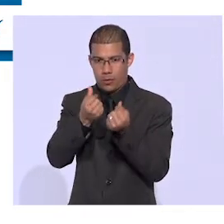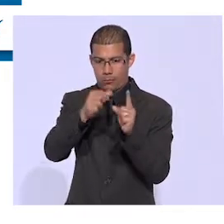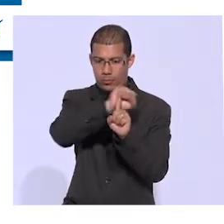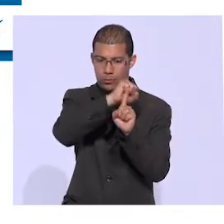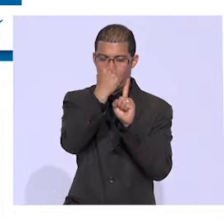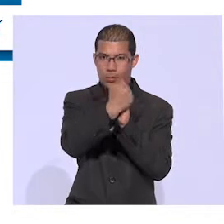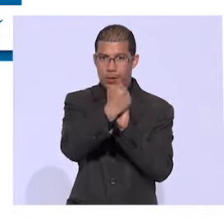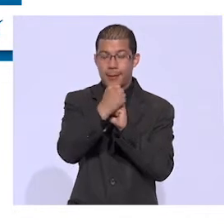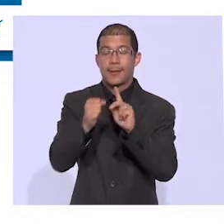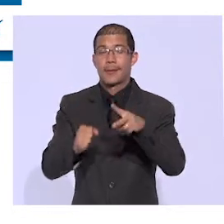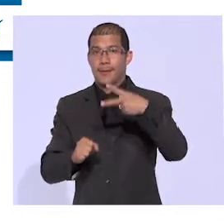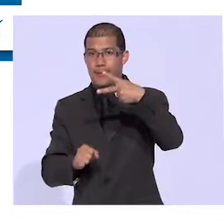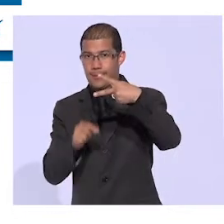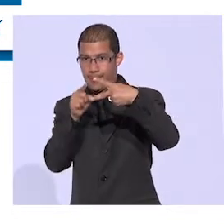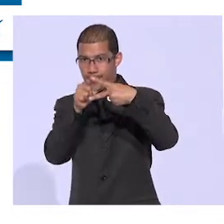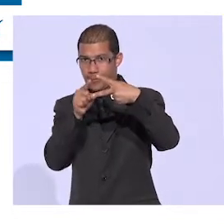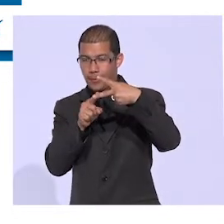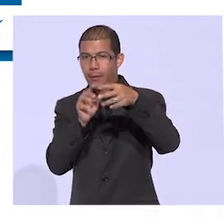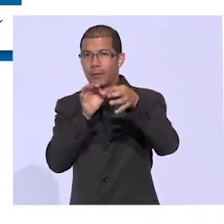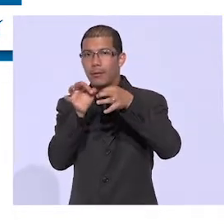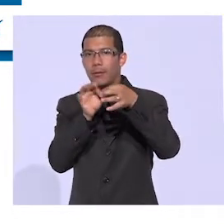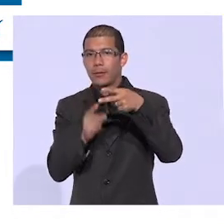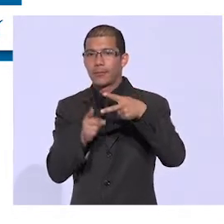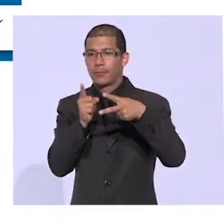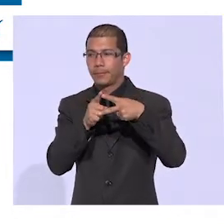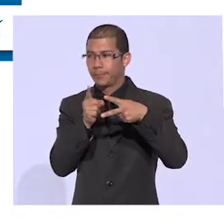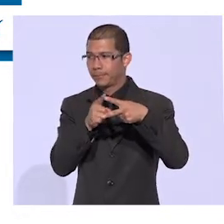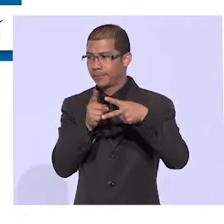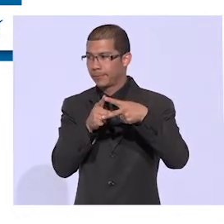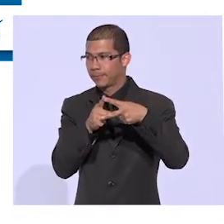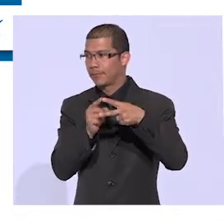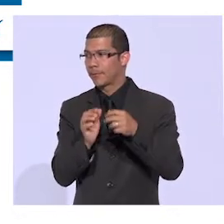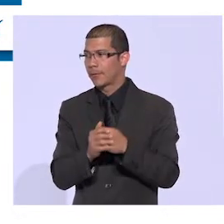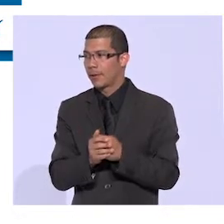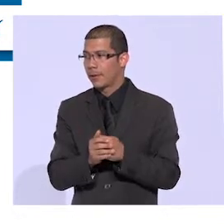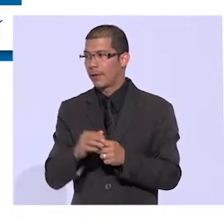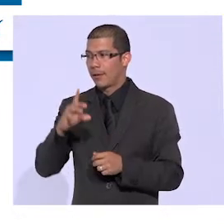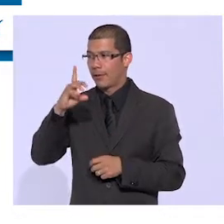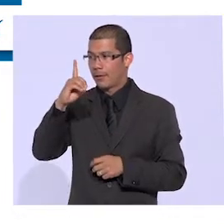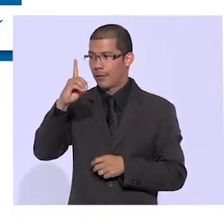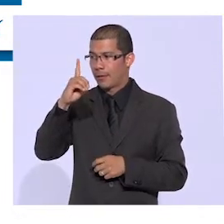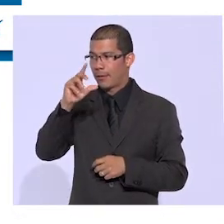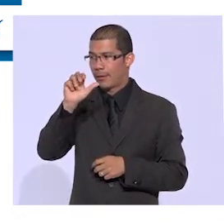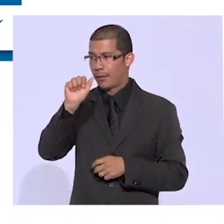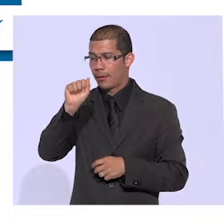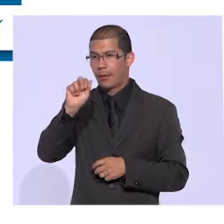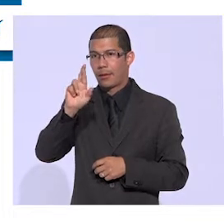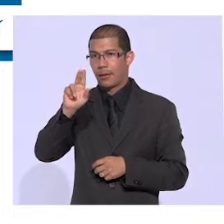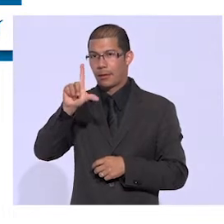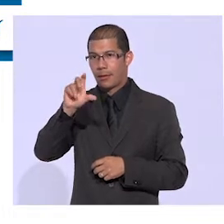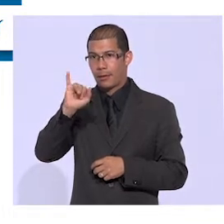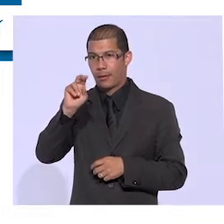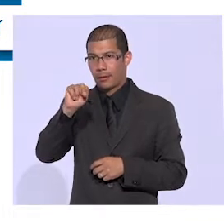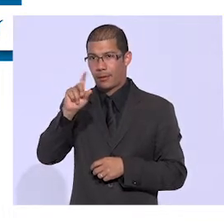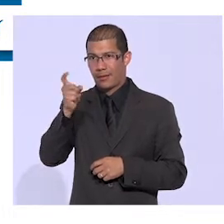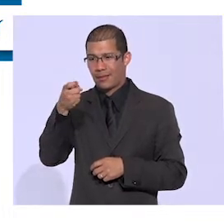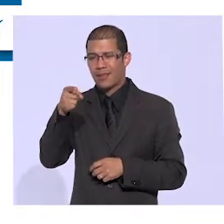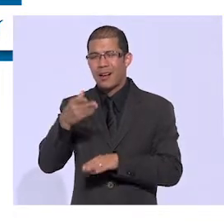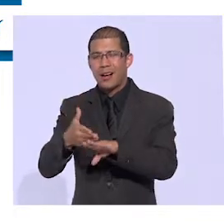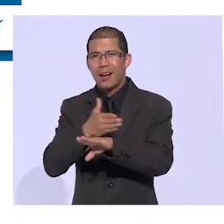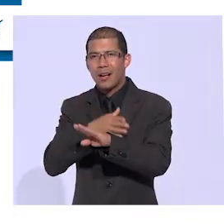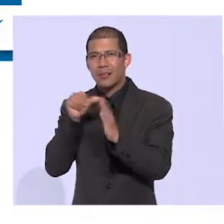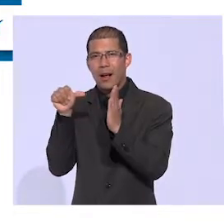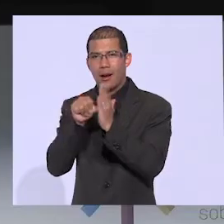el que marcan Darling y Hammond, un artículo del 2017, en el que lo que se mide son